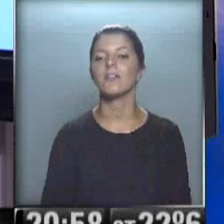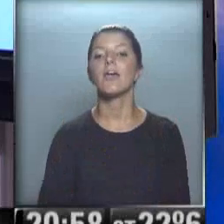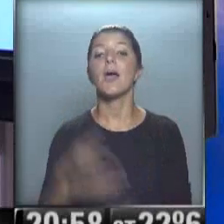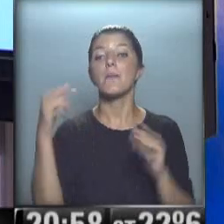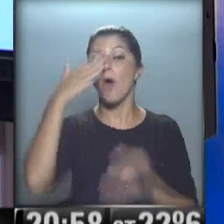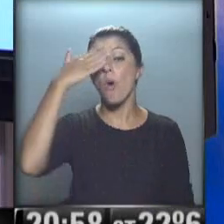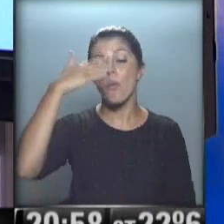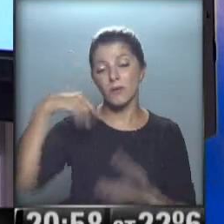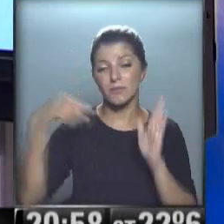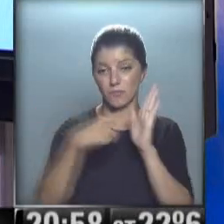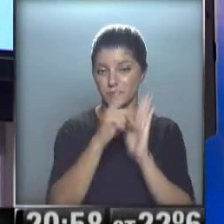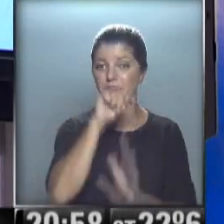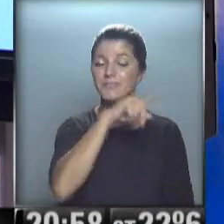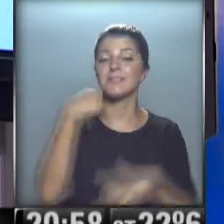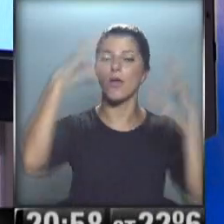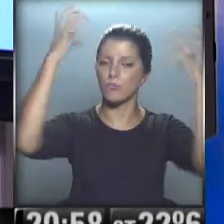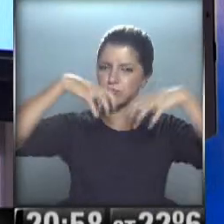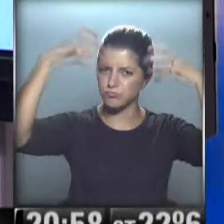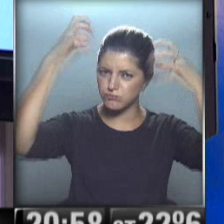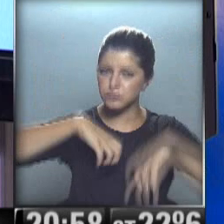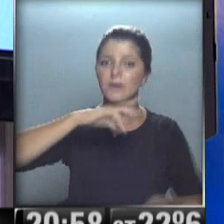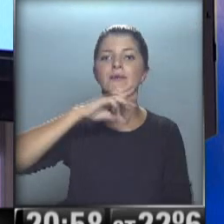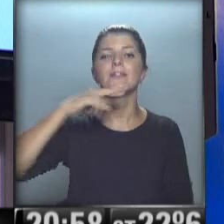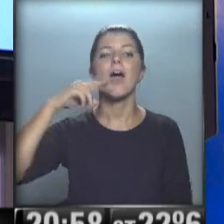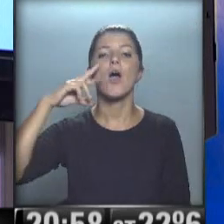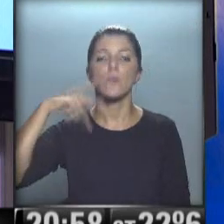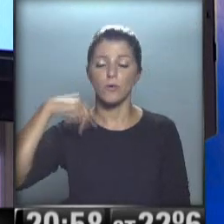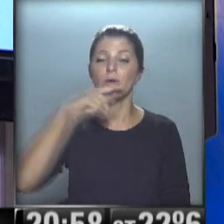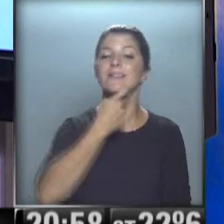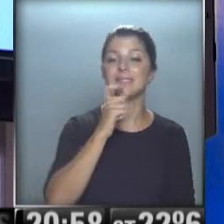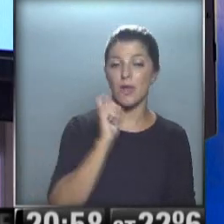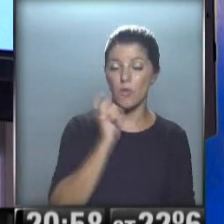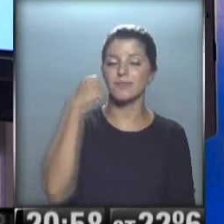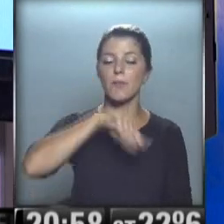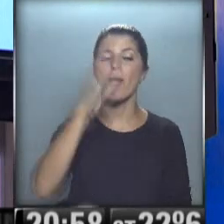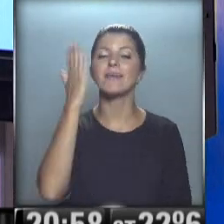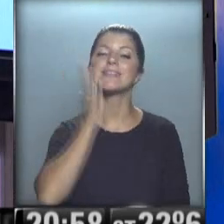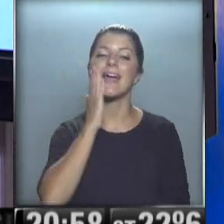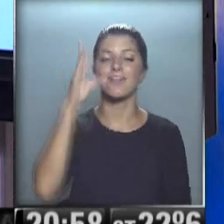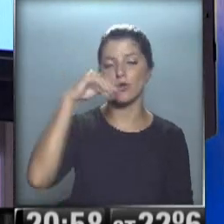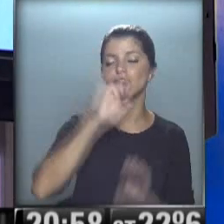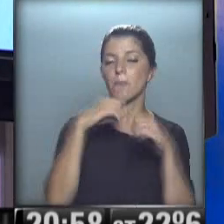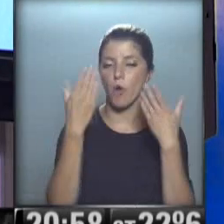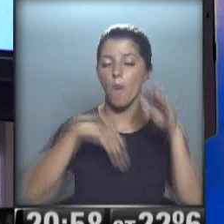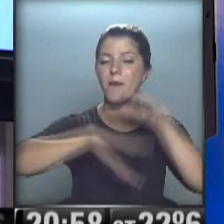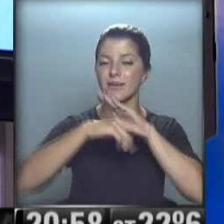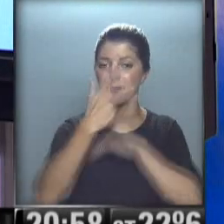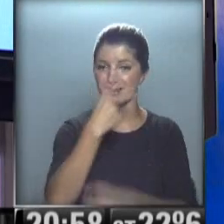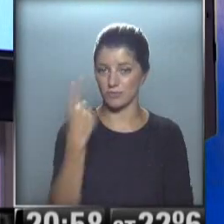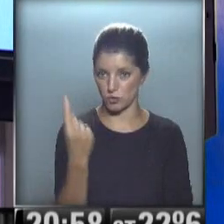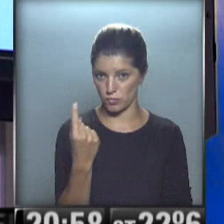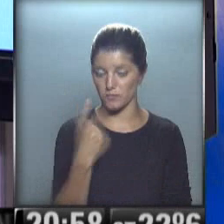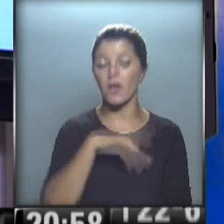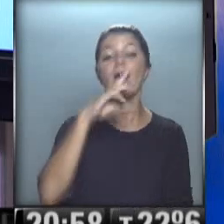terminar, Cuyo, San Luis, lluvias y tormentas, empieza a mejorar a partir de la tarde o noche, máxima 31 grados. San